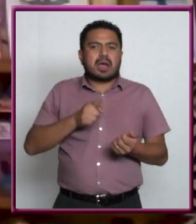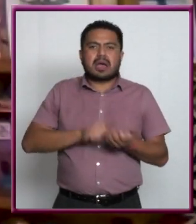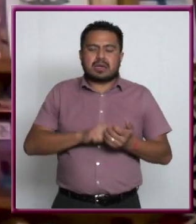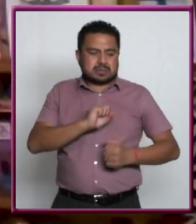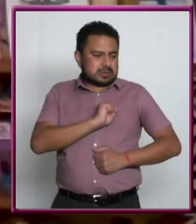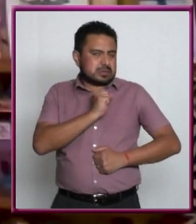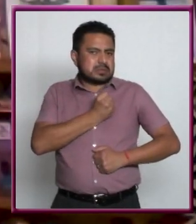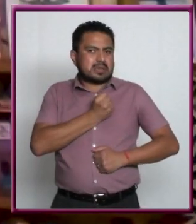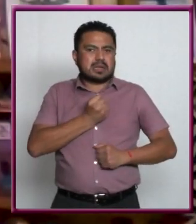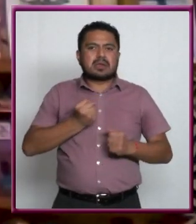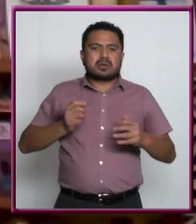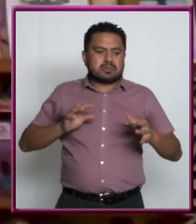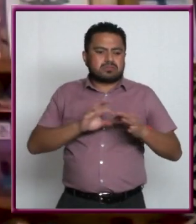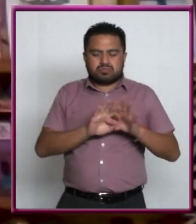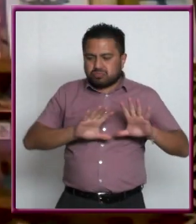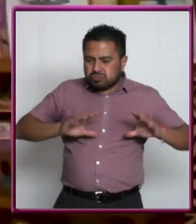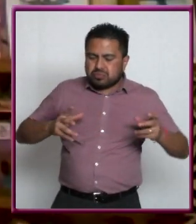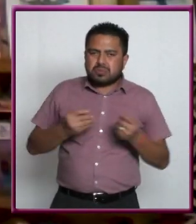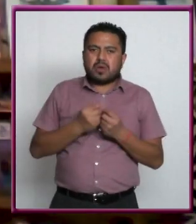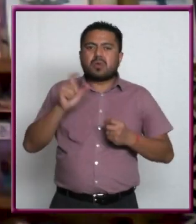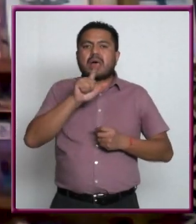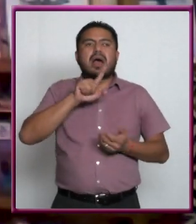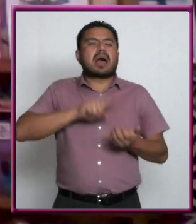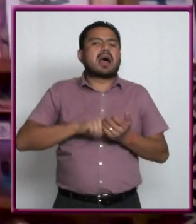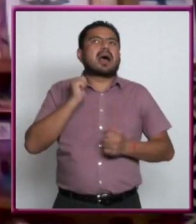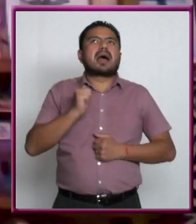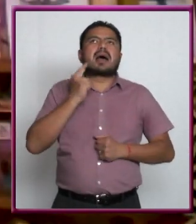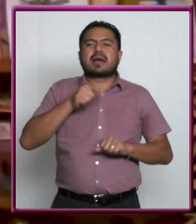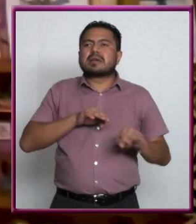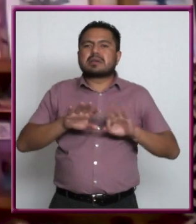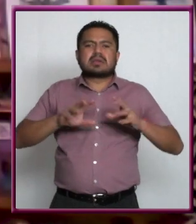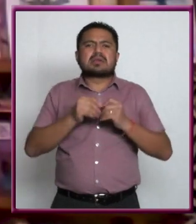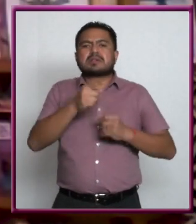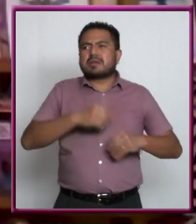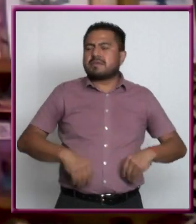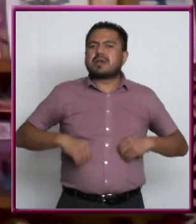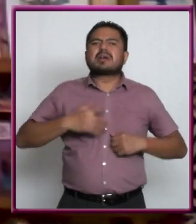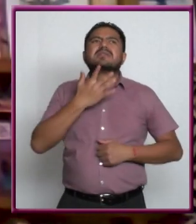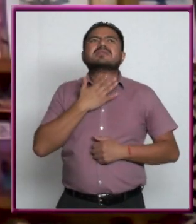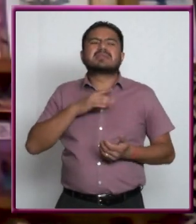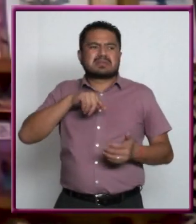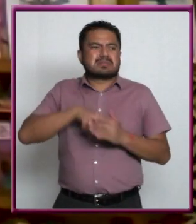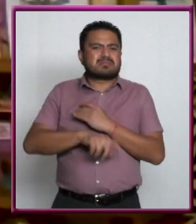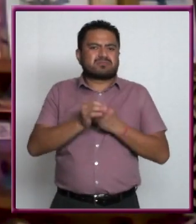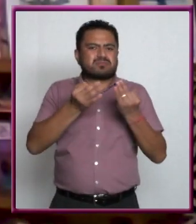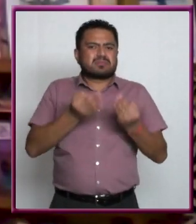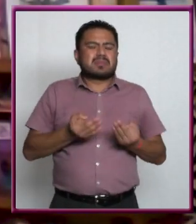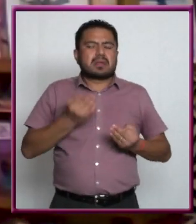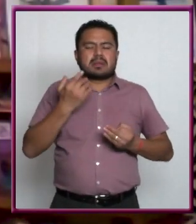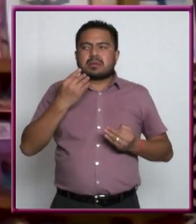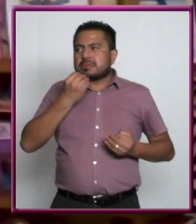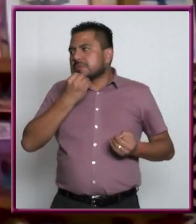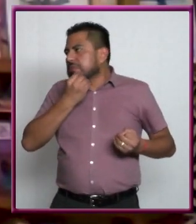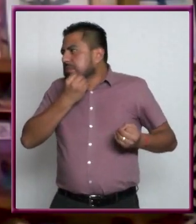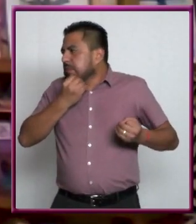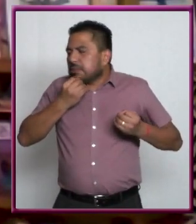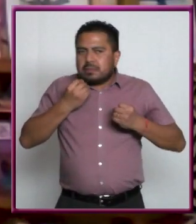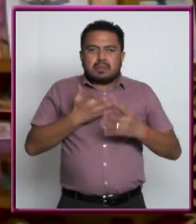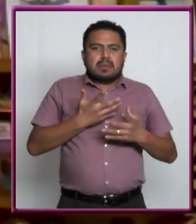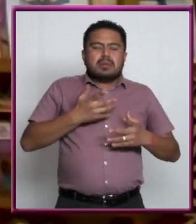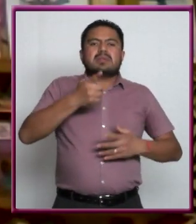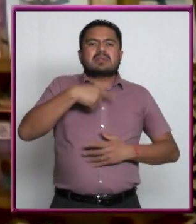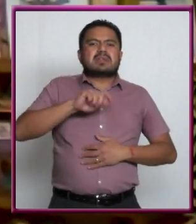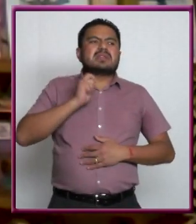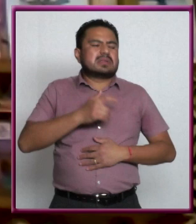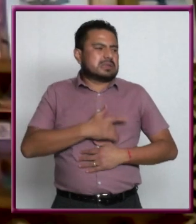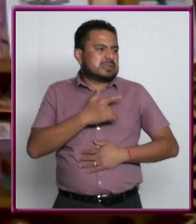segura y de manera sana y de manera consensuada, cuando llegues a ser una adulta vas a tener una vida erótica plena, maravillosa y que